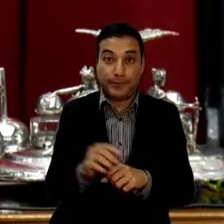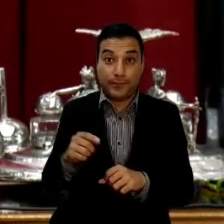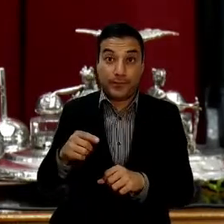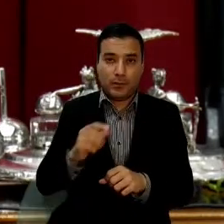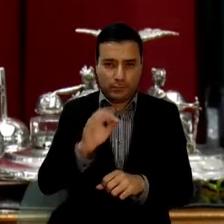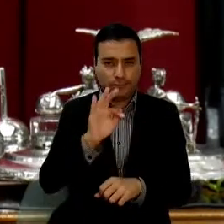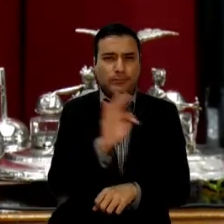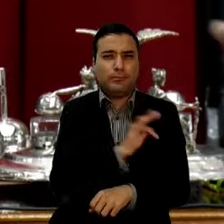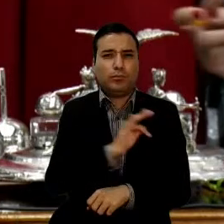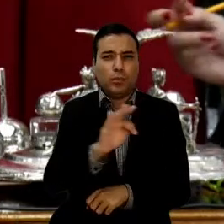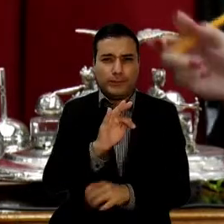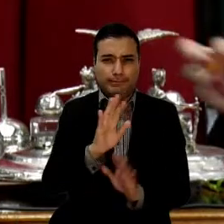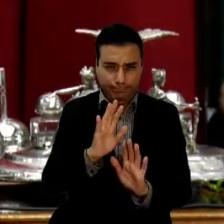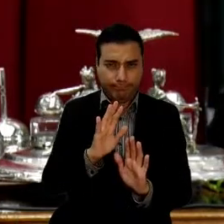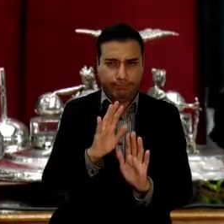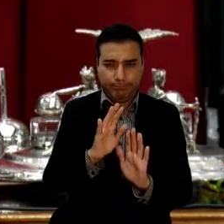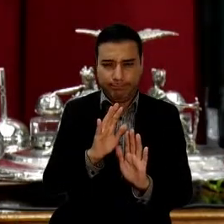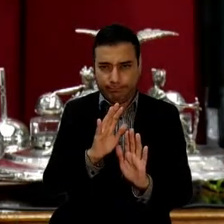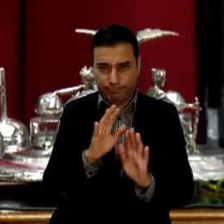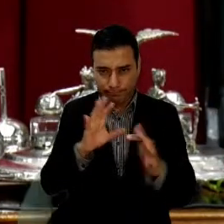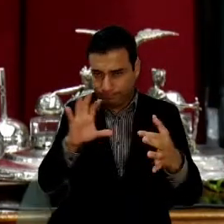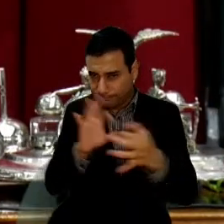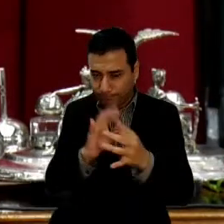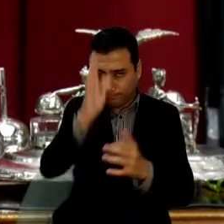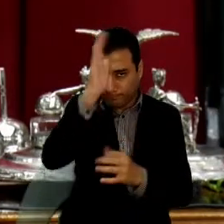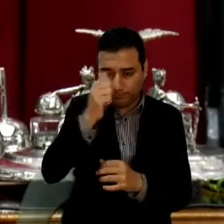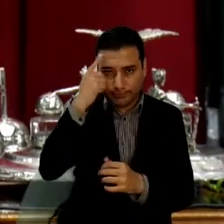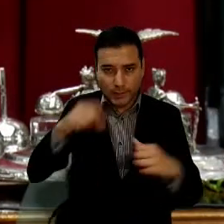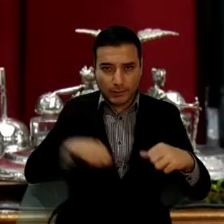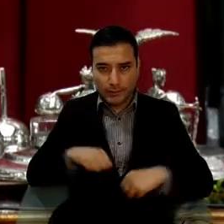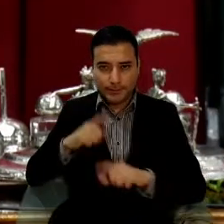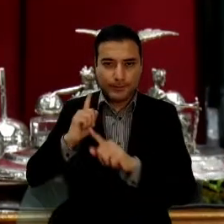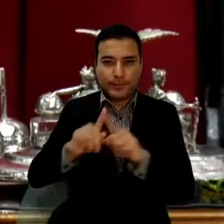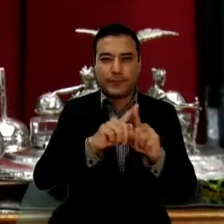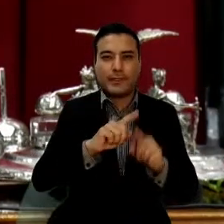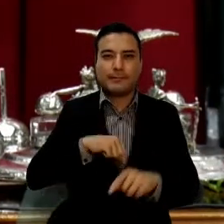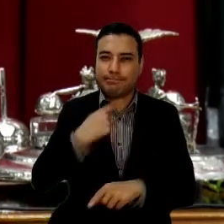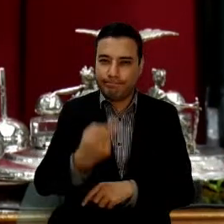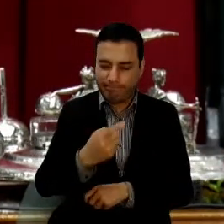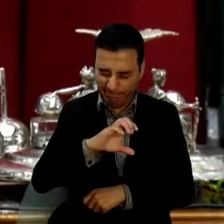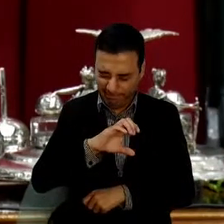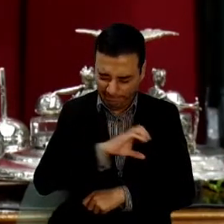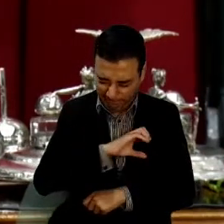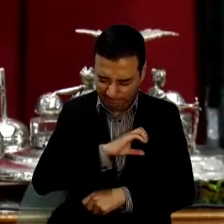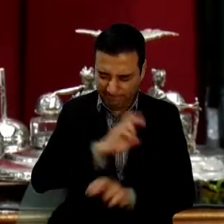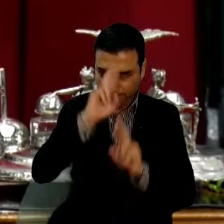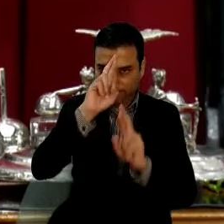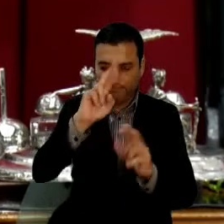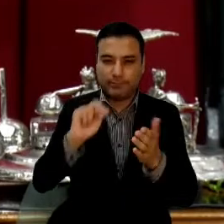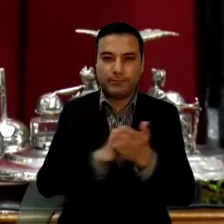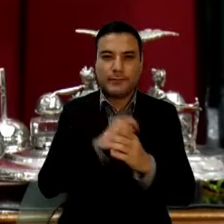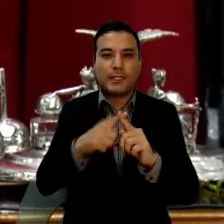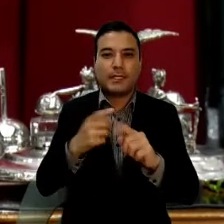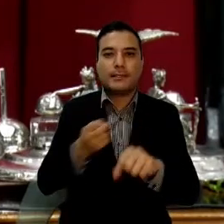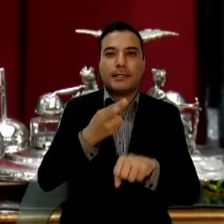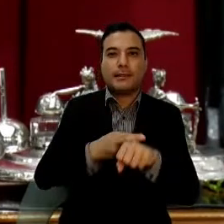las acciones pertinentes. Sin otro particular, le reitero las muestras de mi consideración distinguida. Atentamente, el secretario